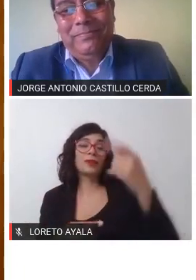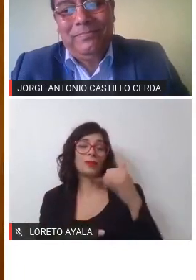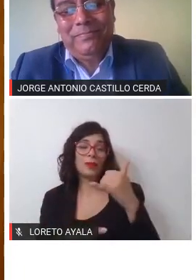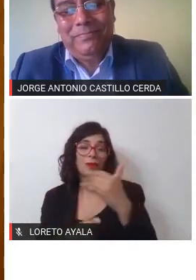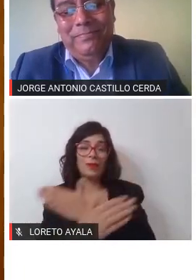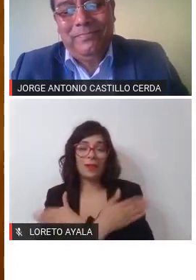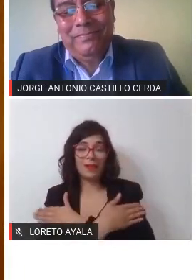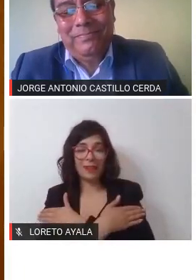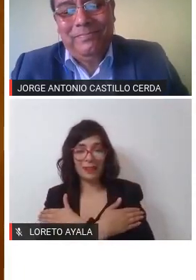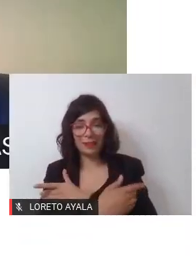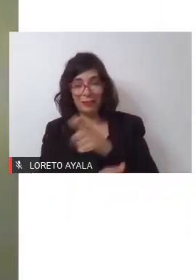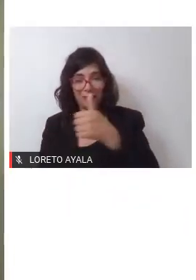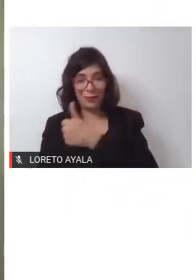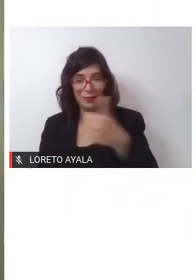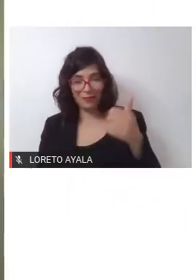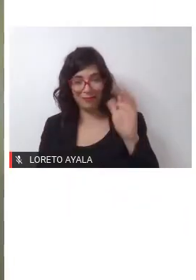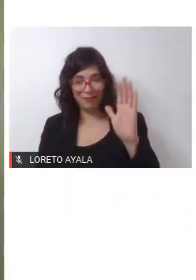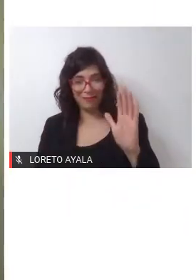Un abrazo para todos.